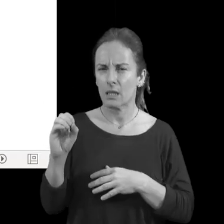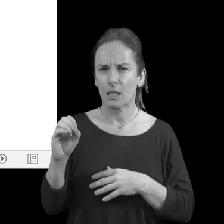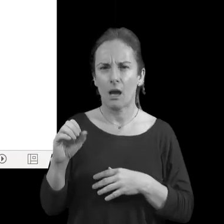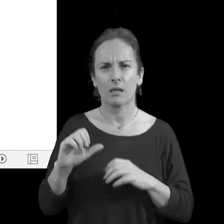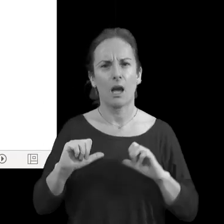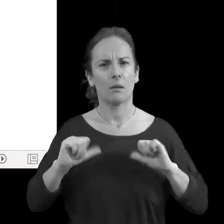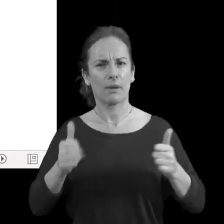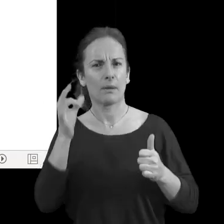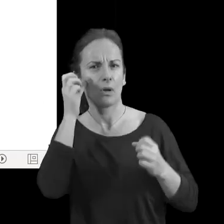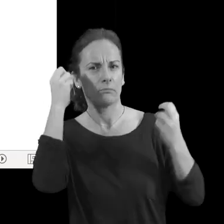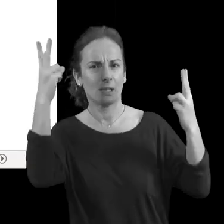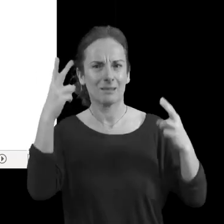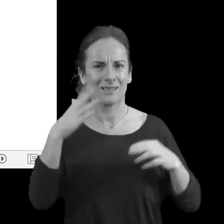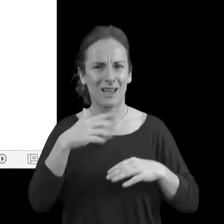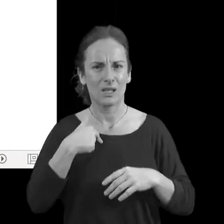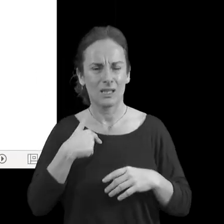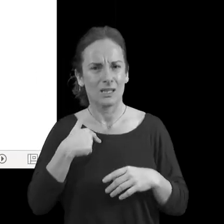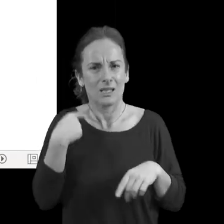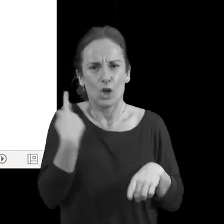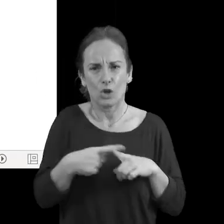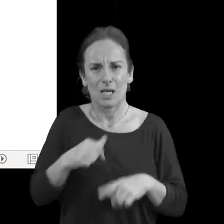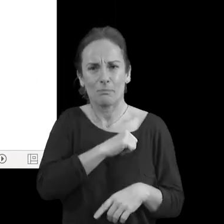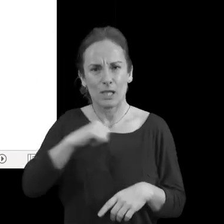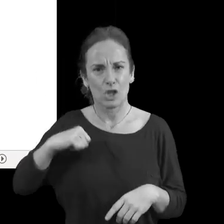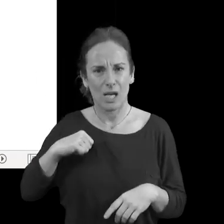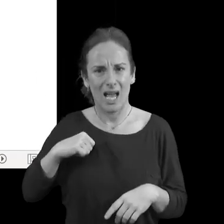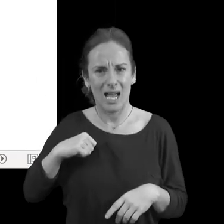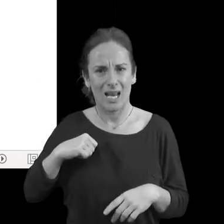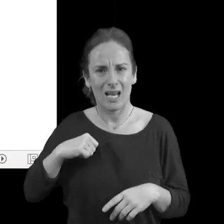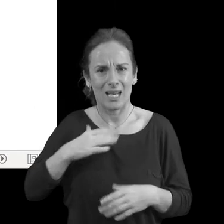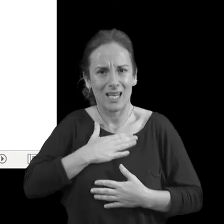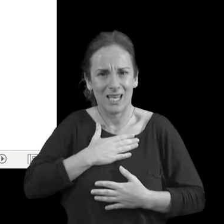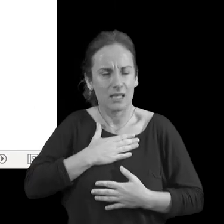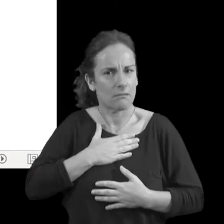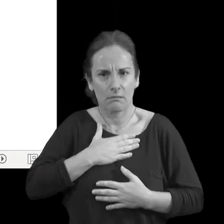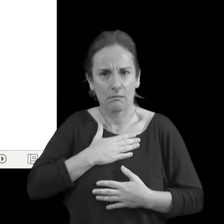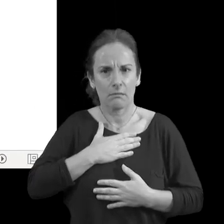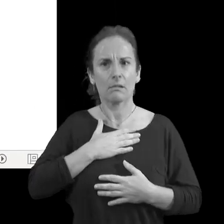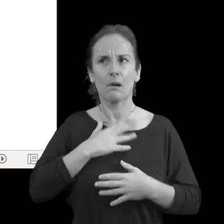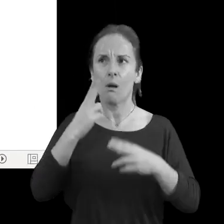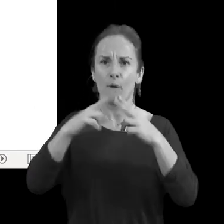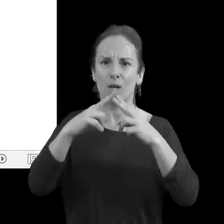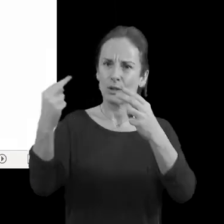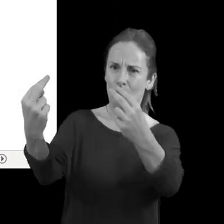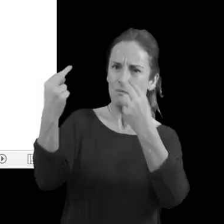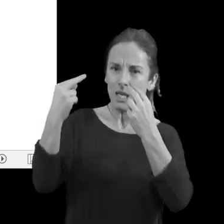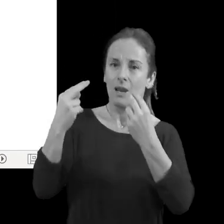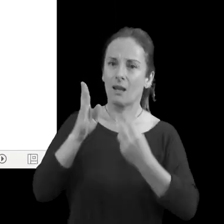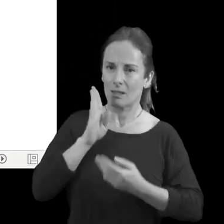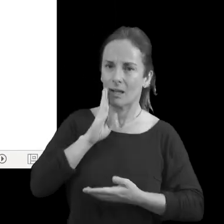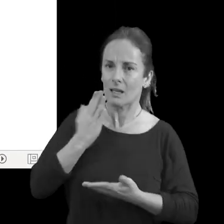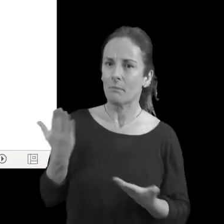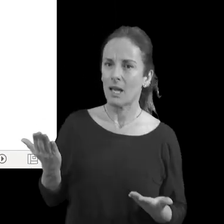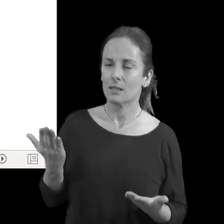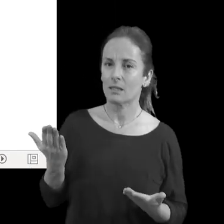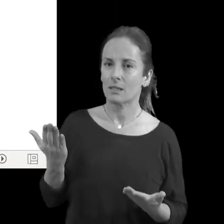político, ¿no? Precisamente esta idea de hay que pensar en la dimensión social y política que tiene lo que nos pasa, que nos